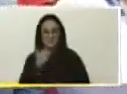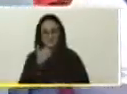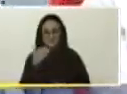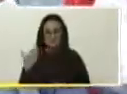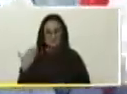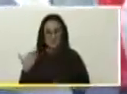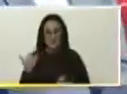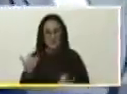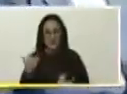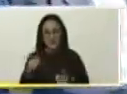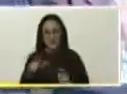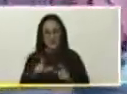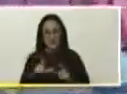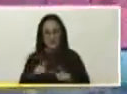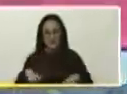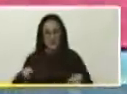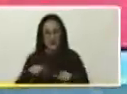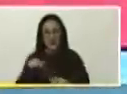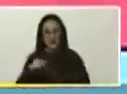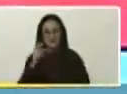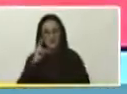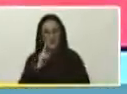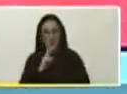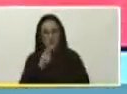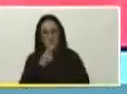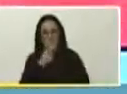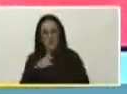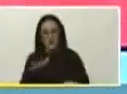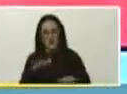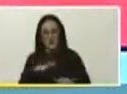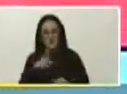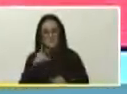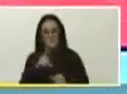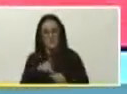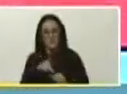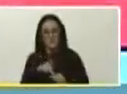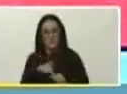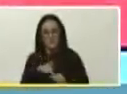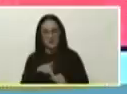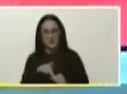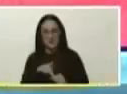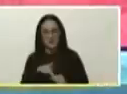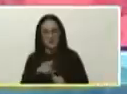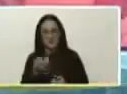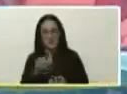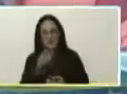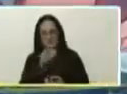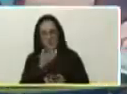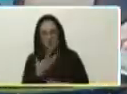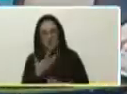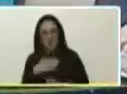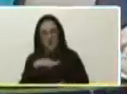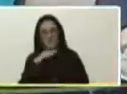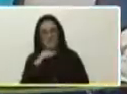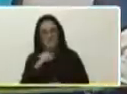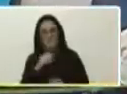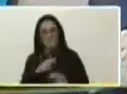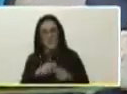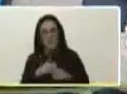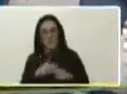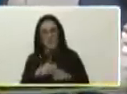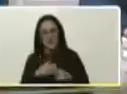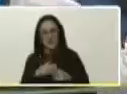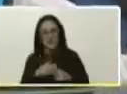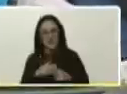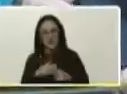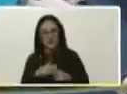Recientemente en esta misma sala, Simón Bolívar, hermosa sala de PDVSA, de verdad hermosa, llena de maderas, bien